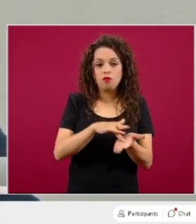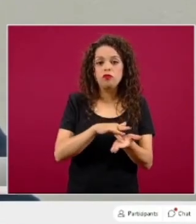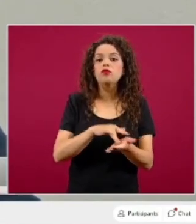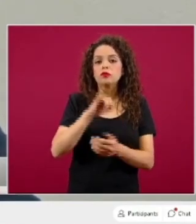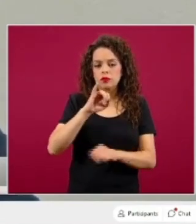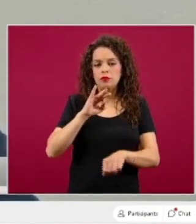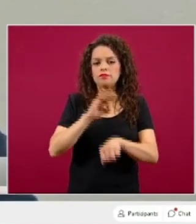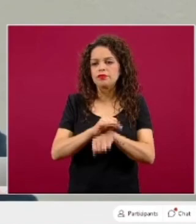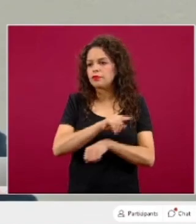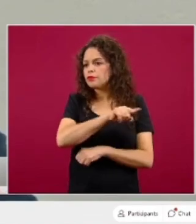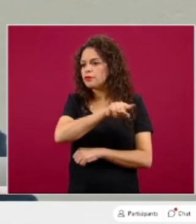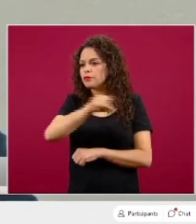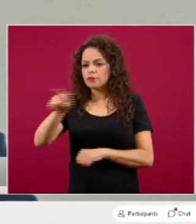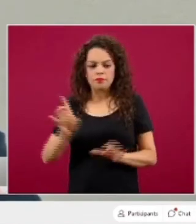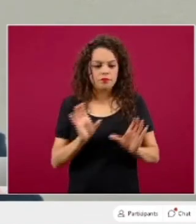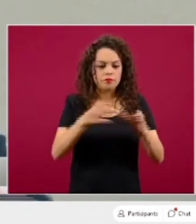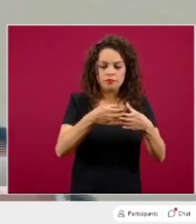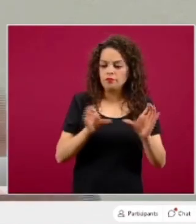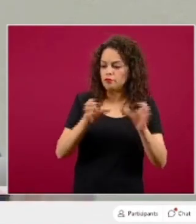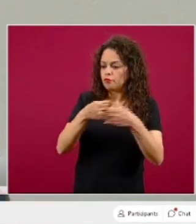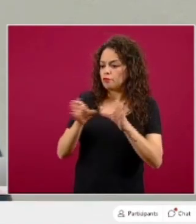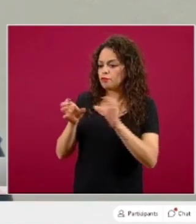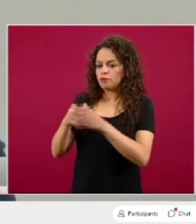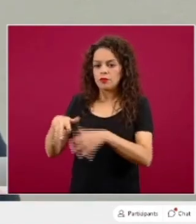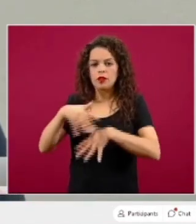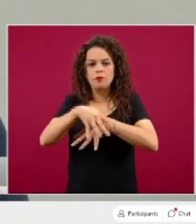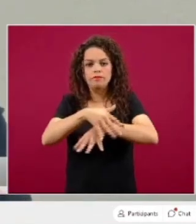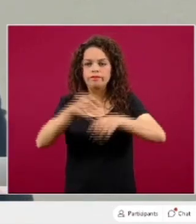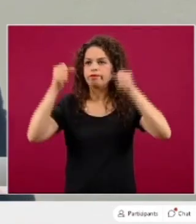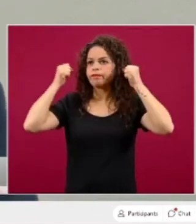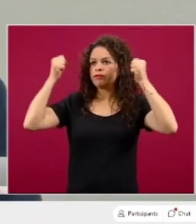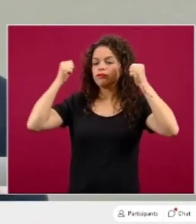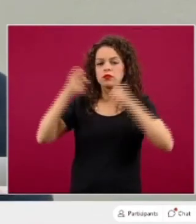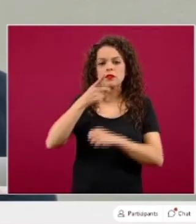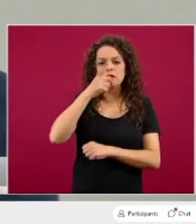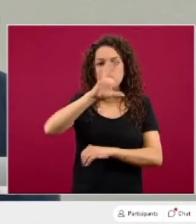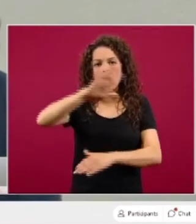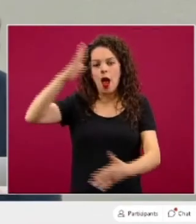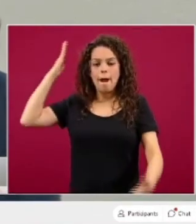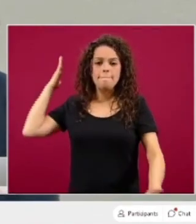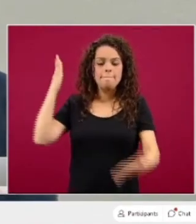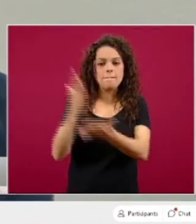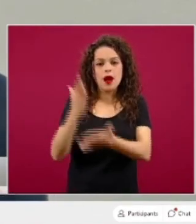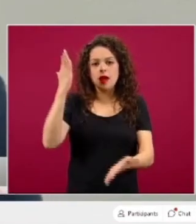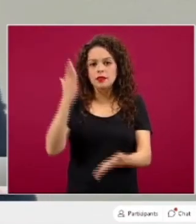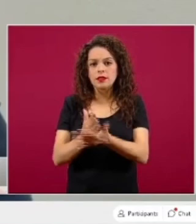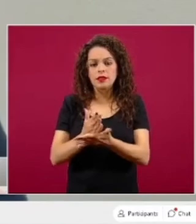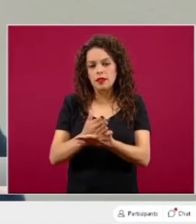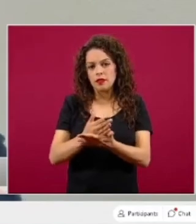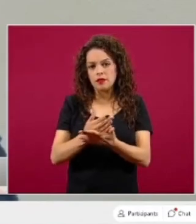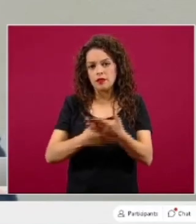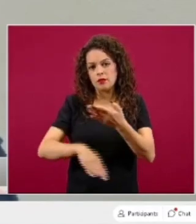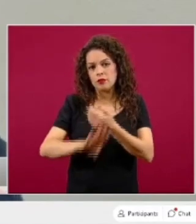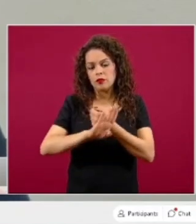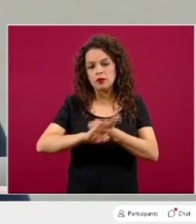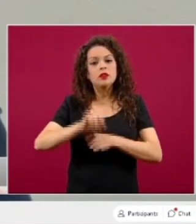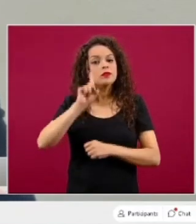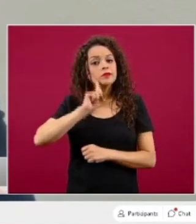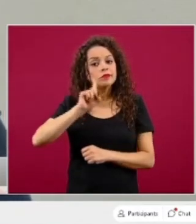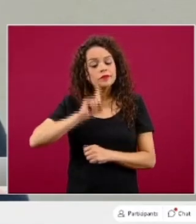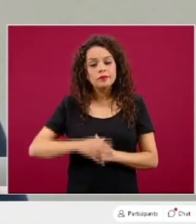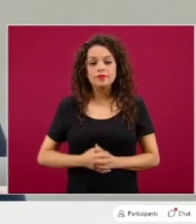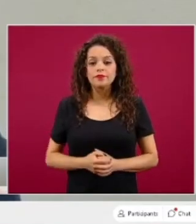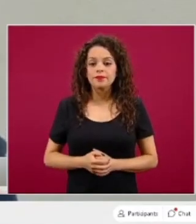las demandas de los colectivos que han salido a decir basta de poner un alto a la violencia. Yo